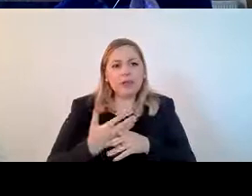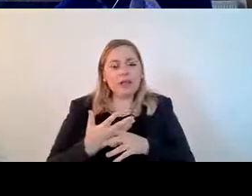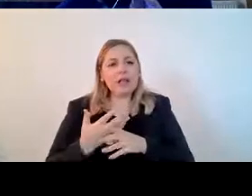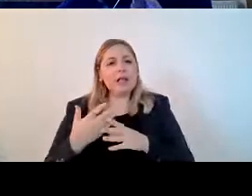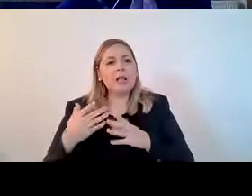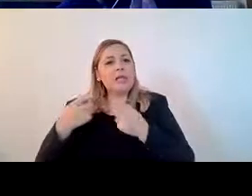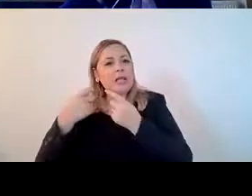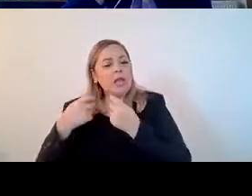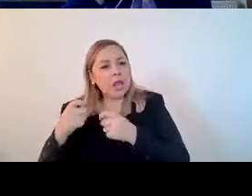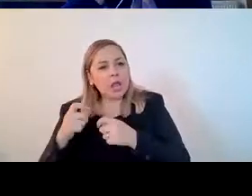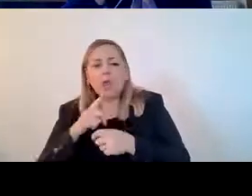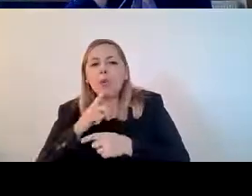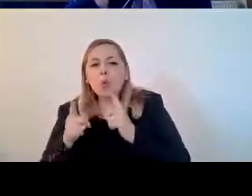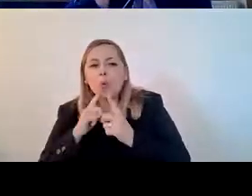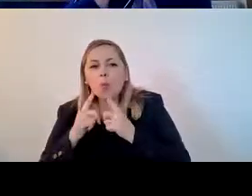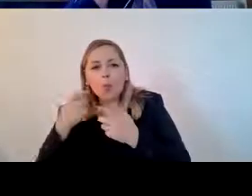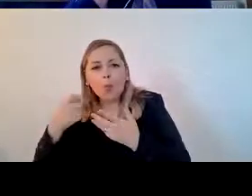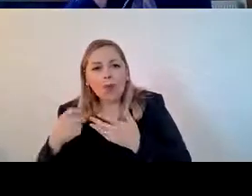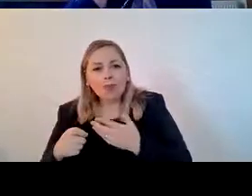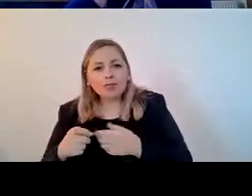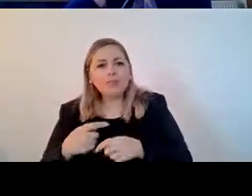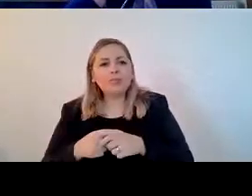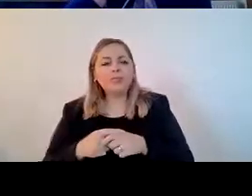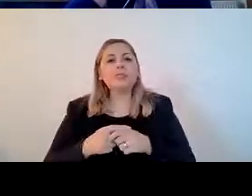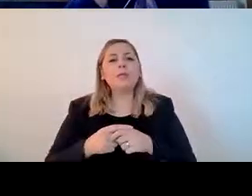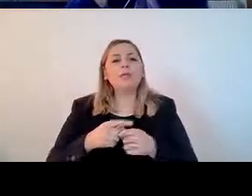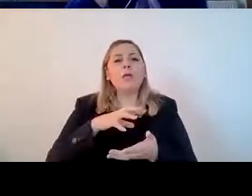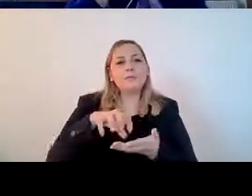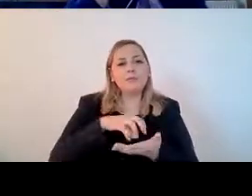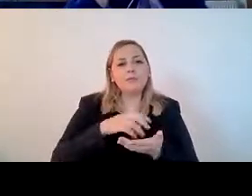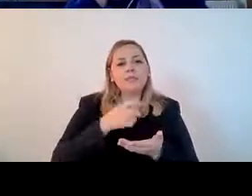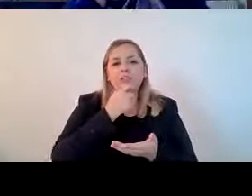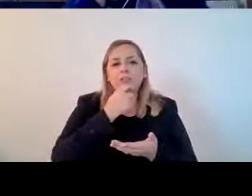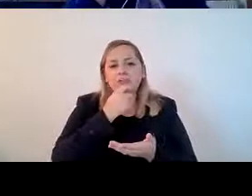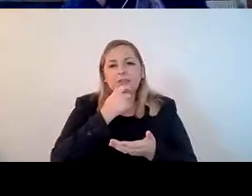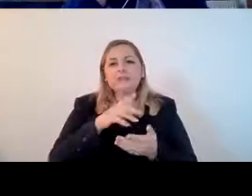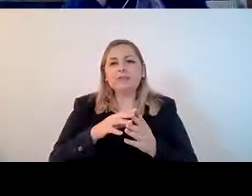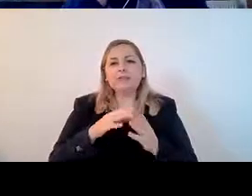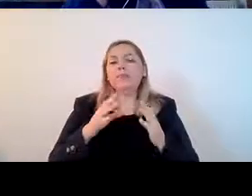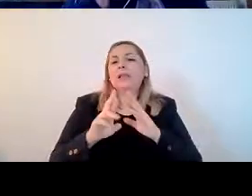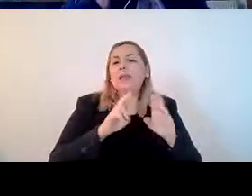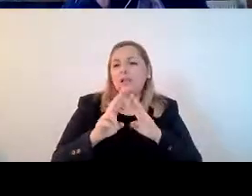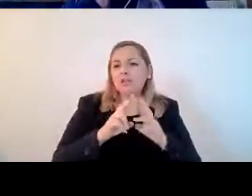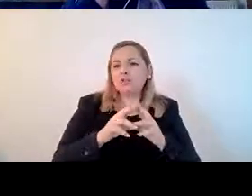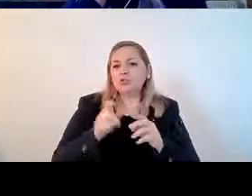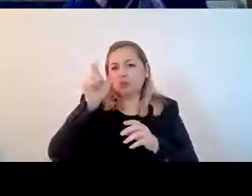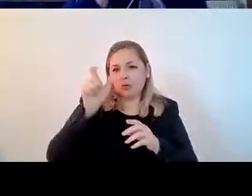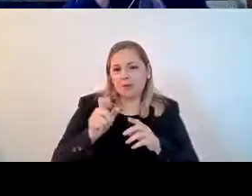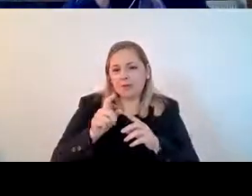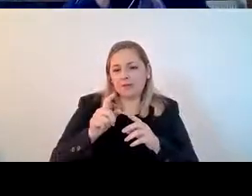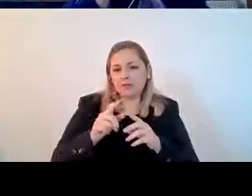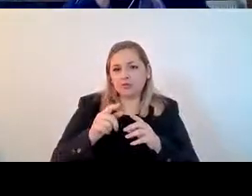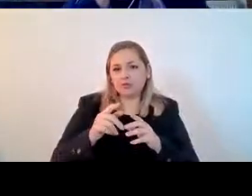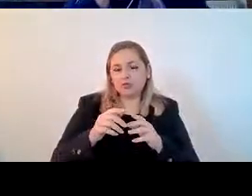donde revelaba el impacto del aislamiento, el distanciamiento en el bienestar de una persona, donde se observó que aumentaba